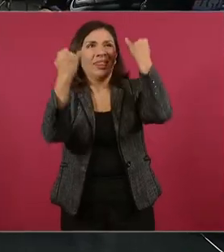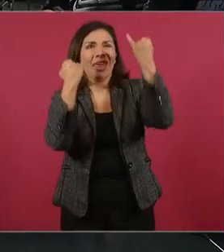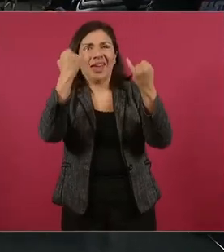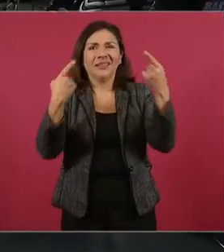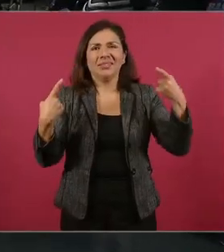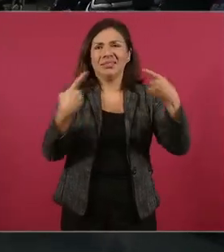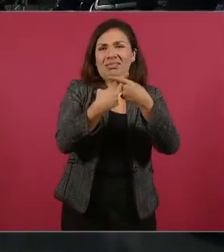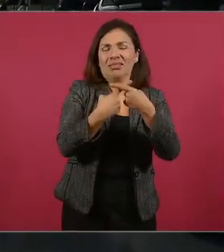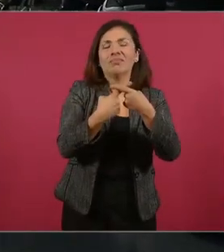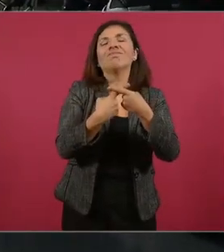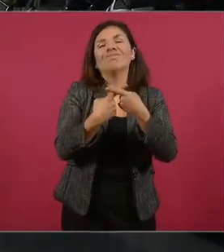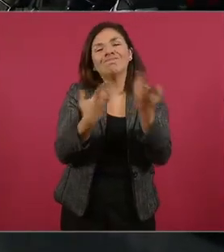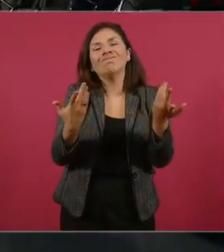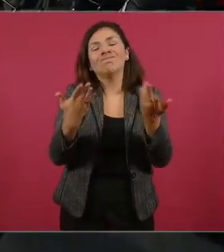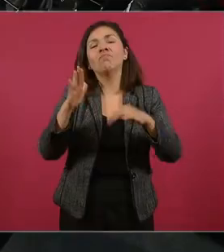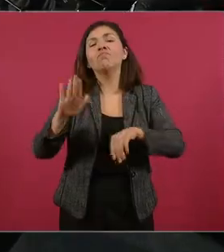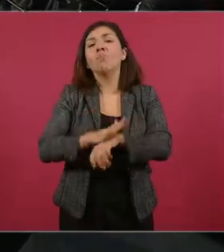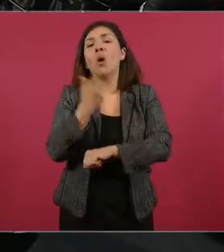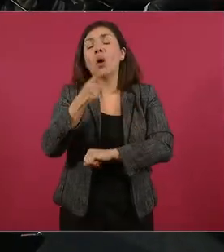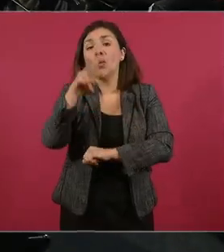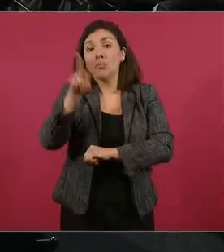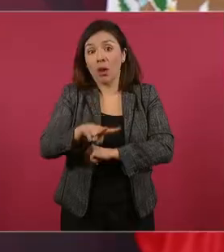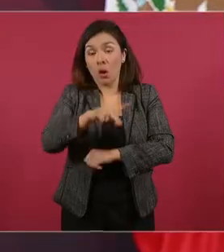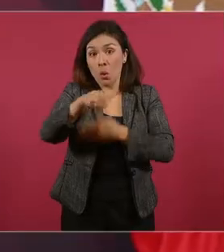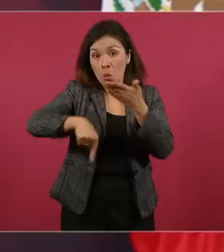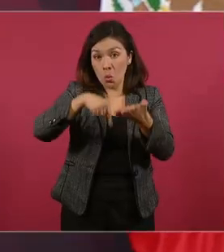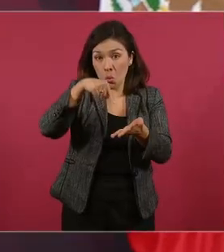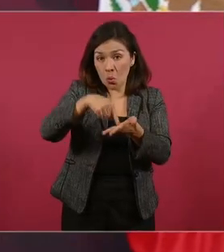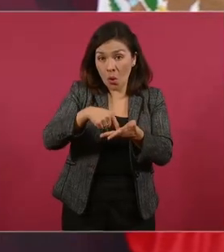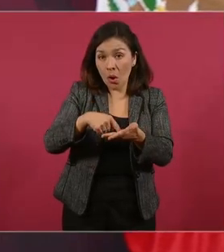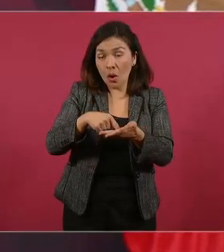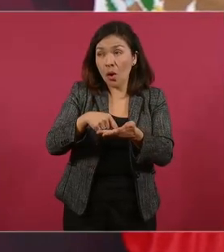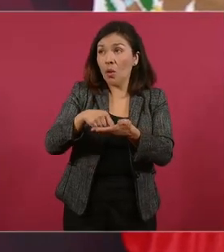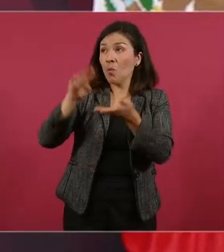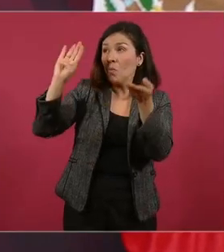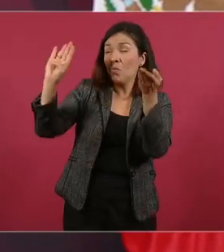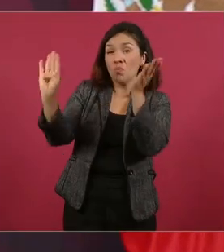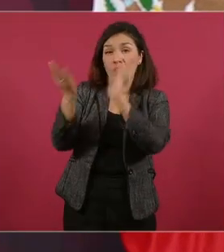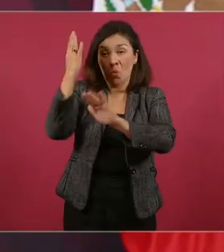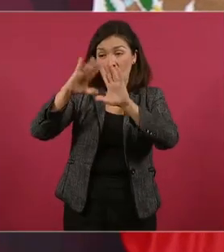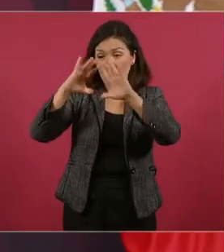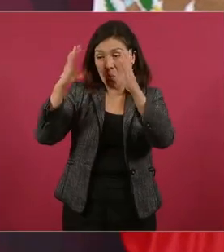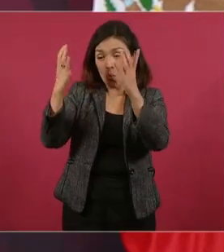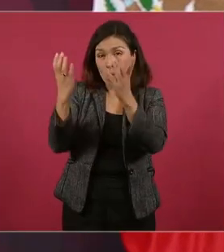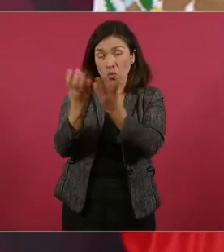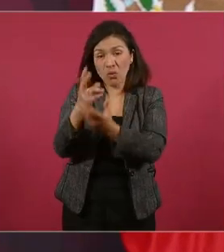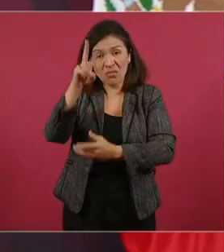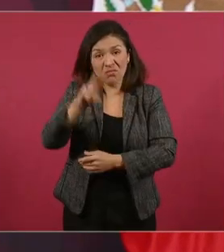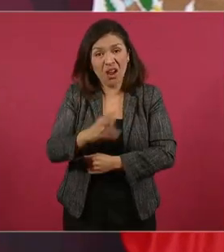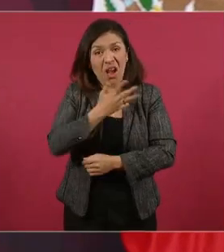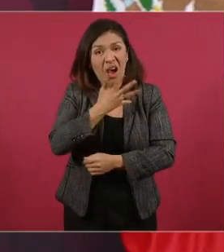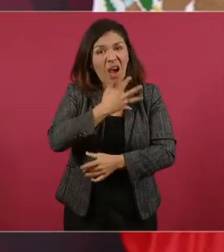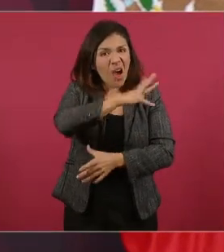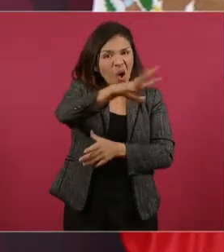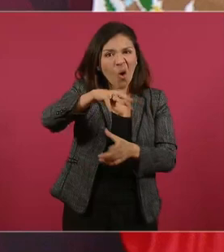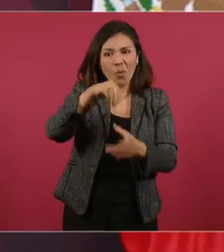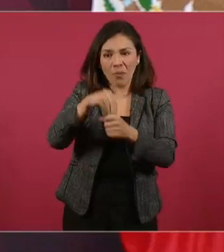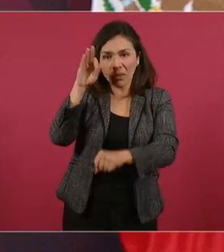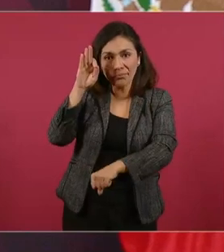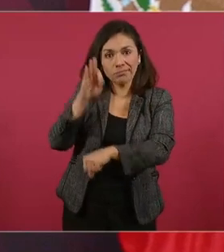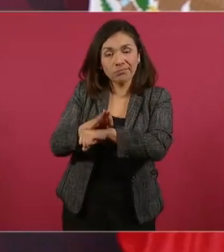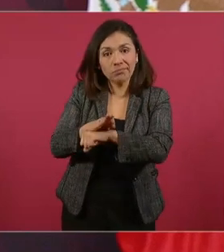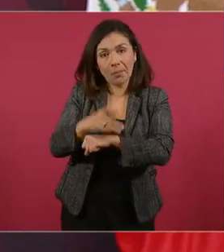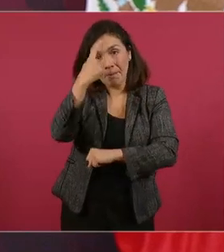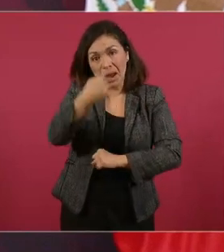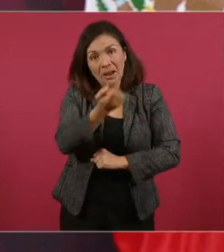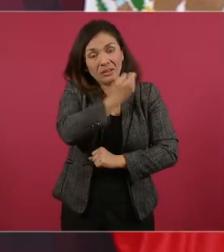porque son muy pocos los lugares en el mundo en que se garantiza